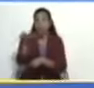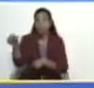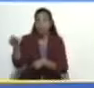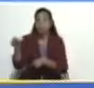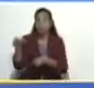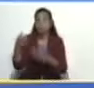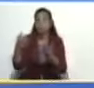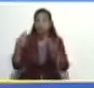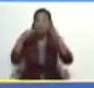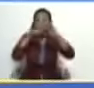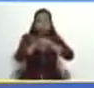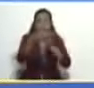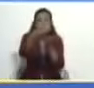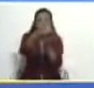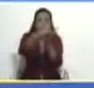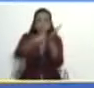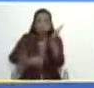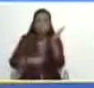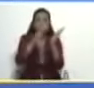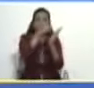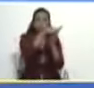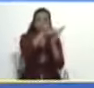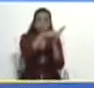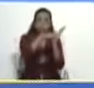a introducir